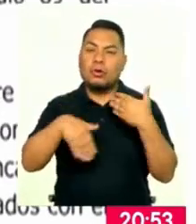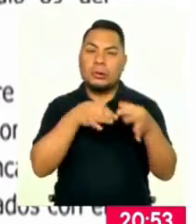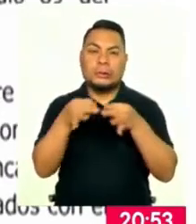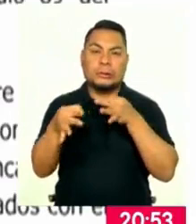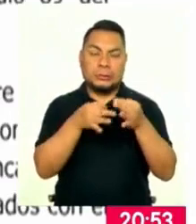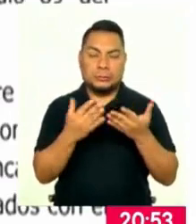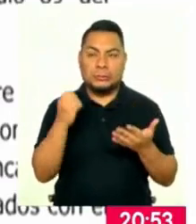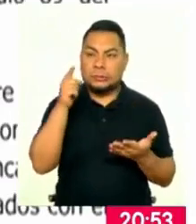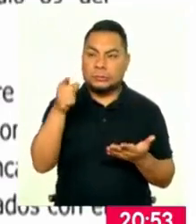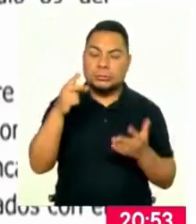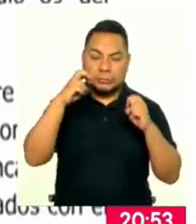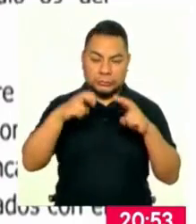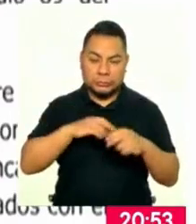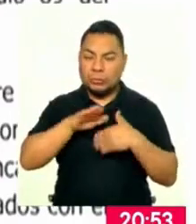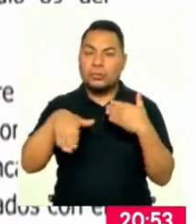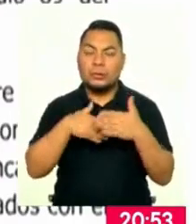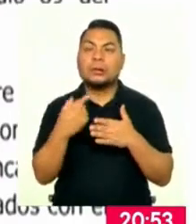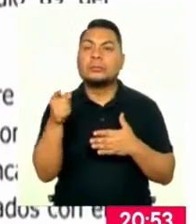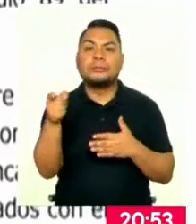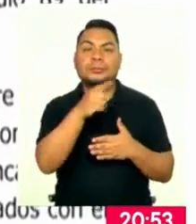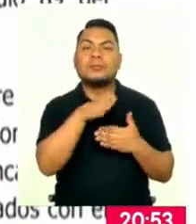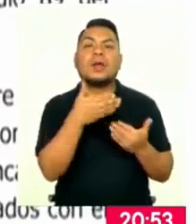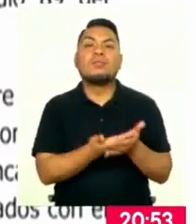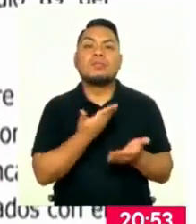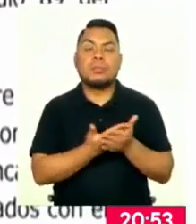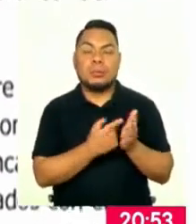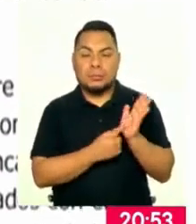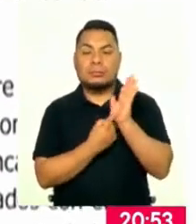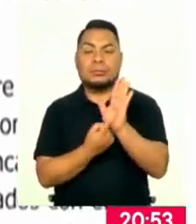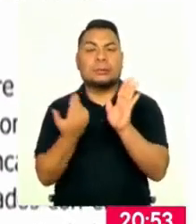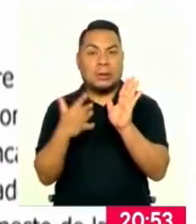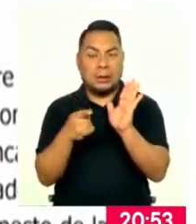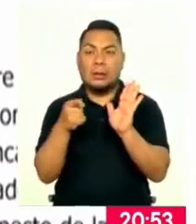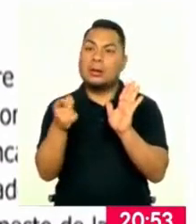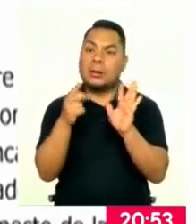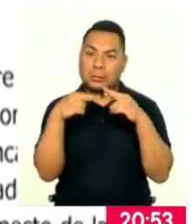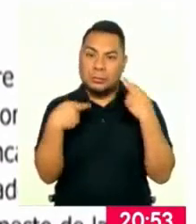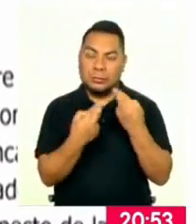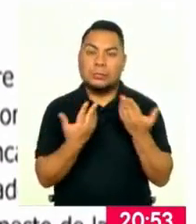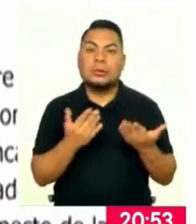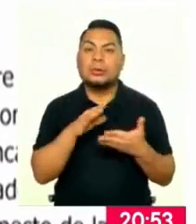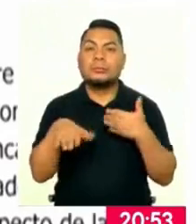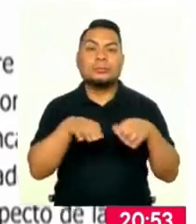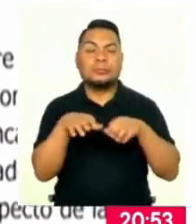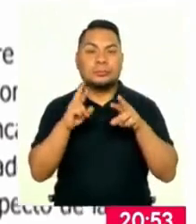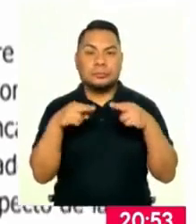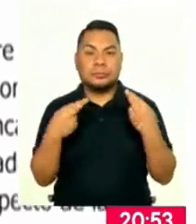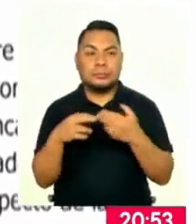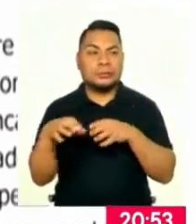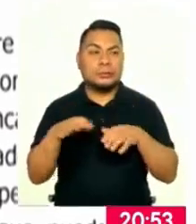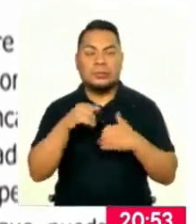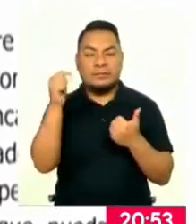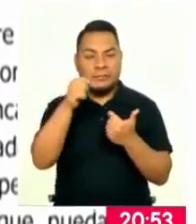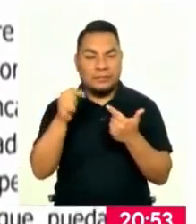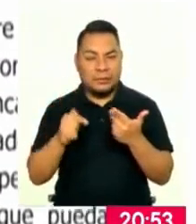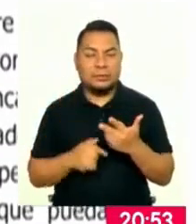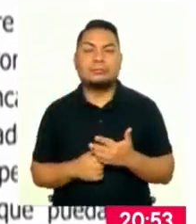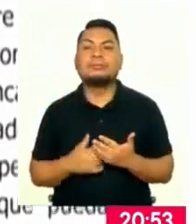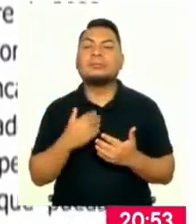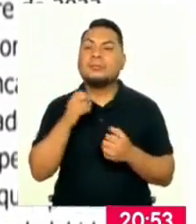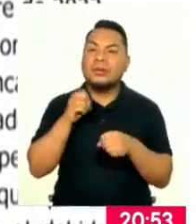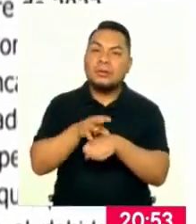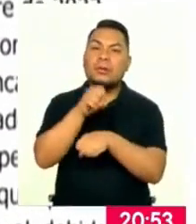derecho, análisis de los descargos y medios probatorios presentados, desarrollo de la audiencia, hechos determinados, conclusiones